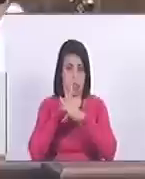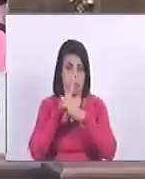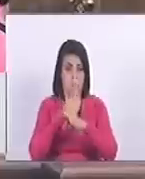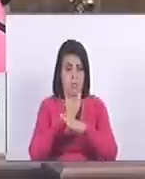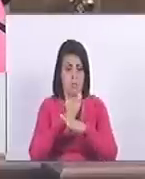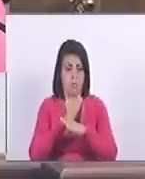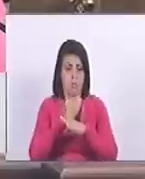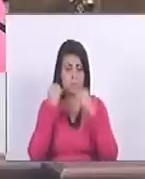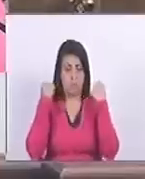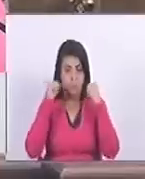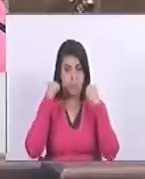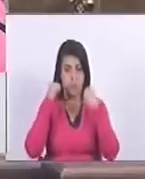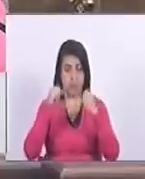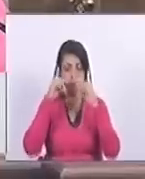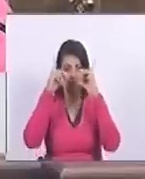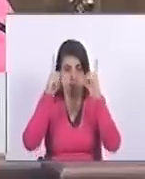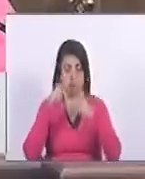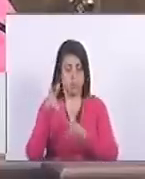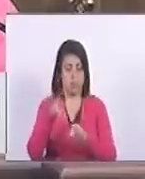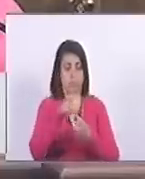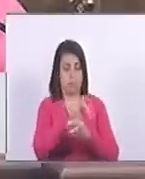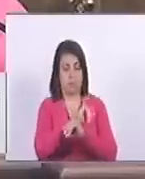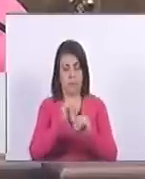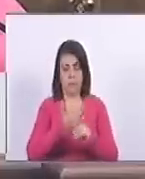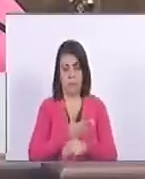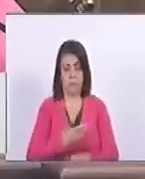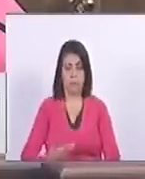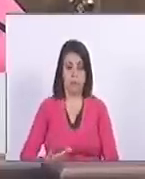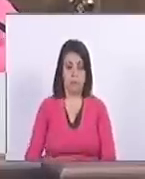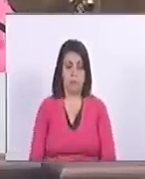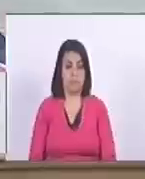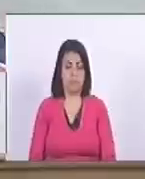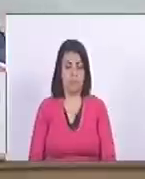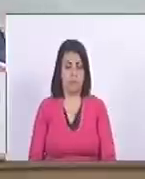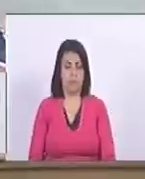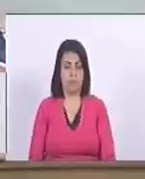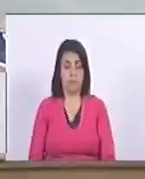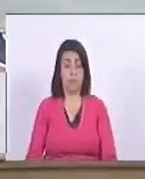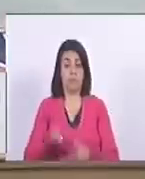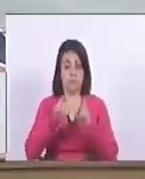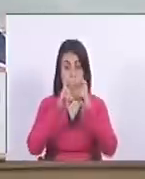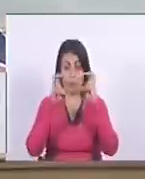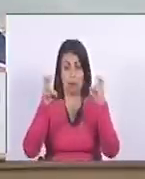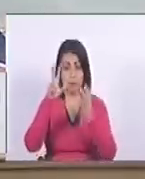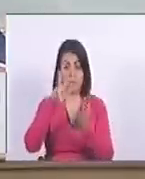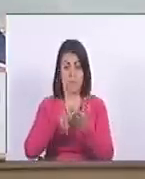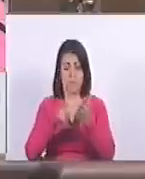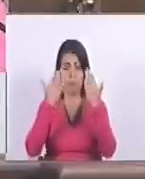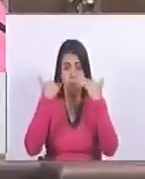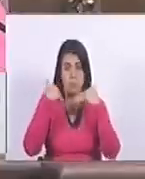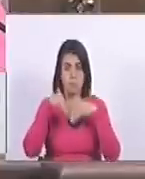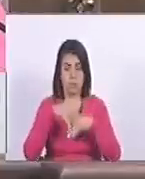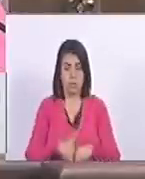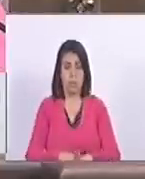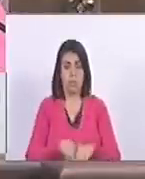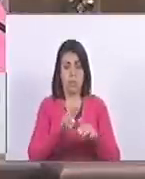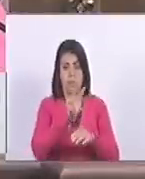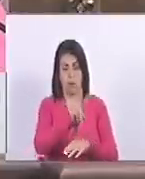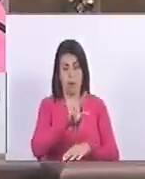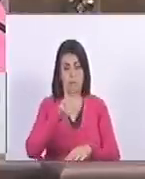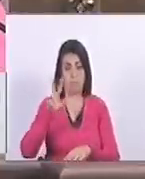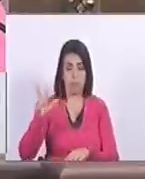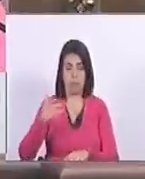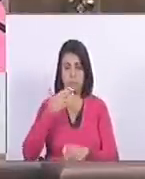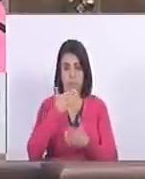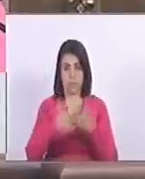al ejercicio de la potestad tributaria. Es todo, señor presidente. En consideración el epígrafe. Aprobado. Siguiente. 23.